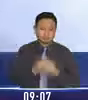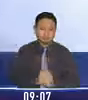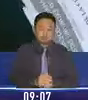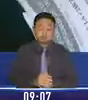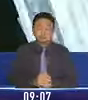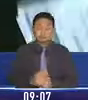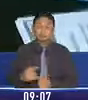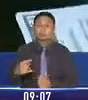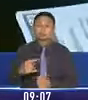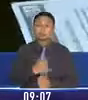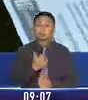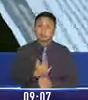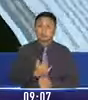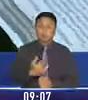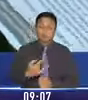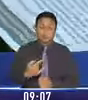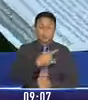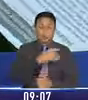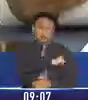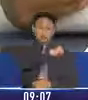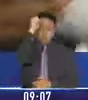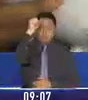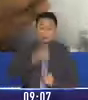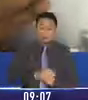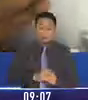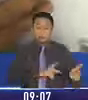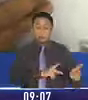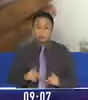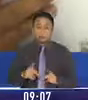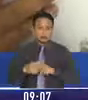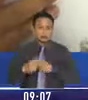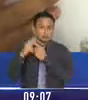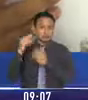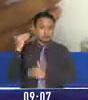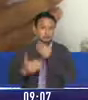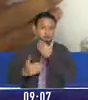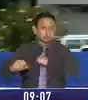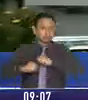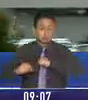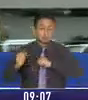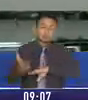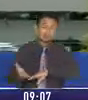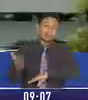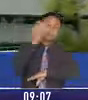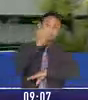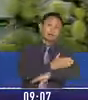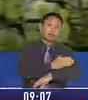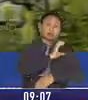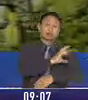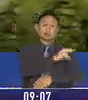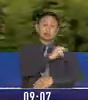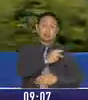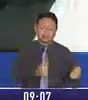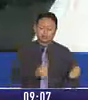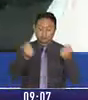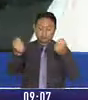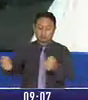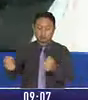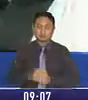vale resaltar que de ser electos deberán poner en marcha su plan de trabajo, presentado con anterioridad al Consejo Nacional